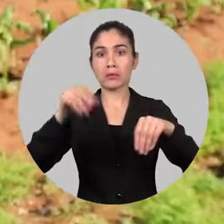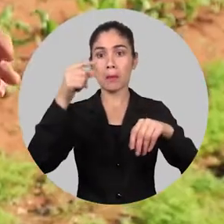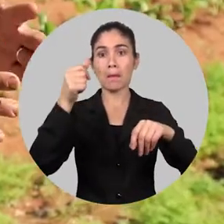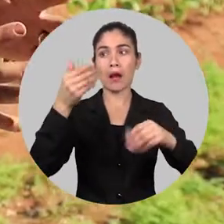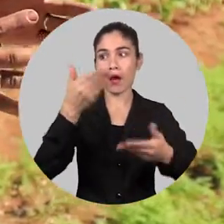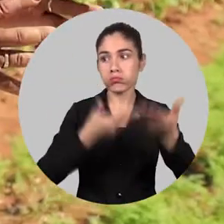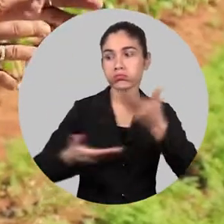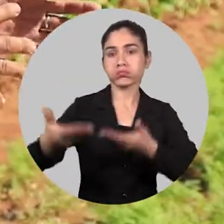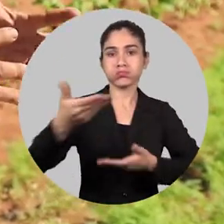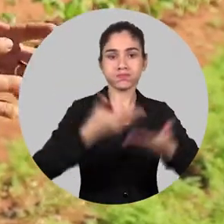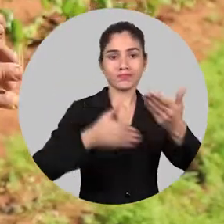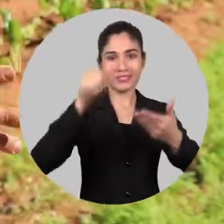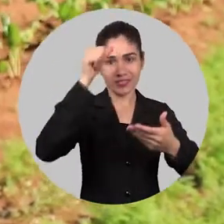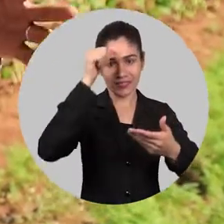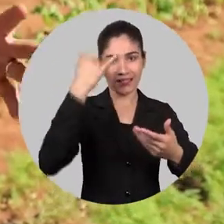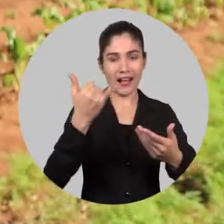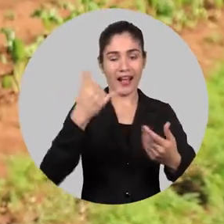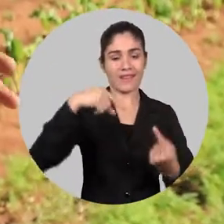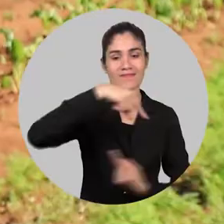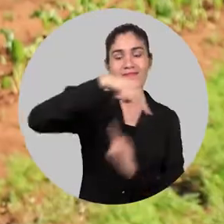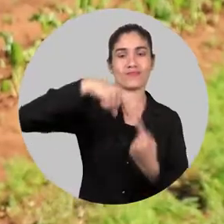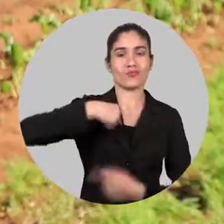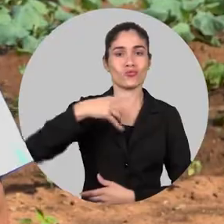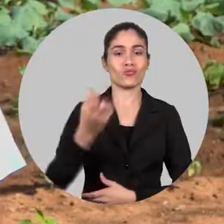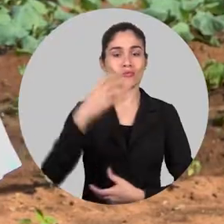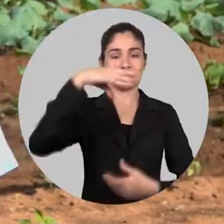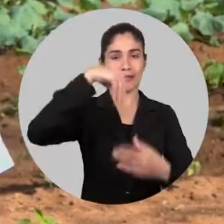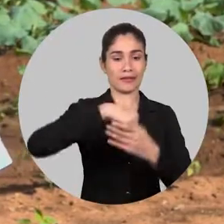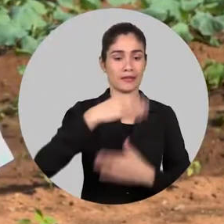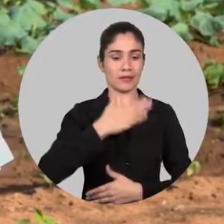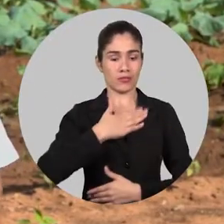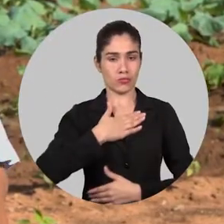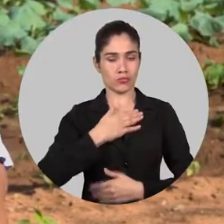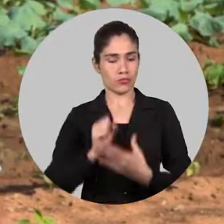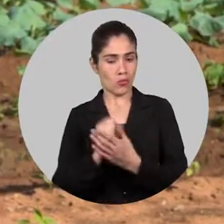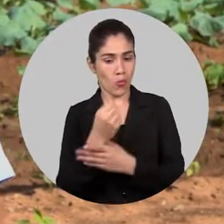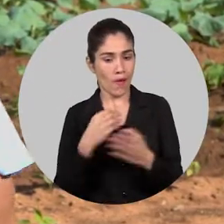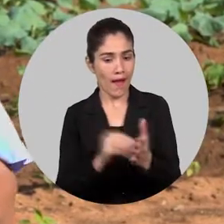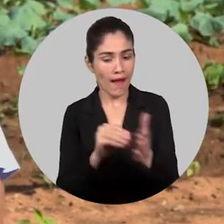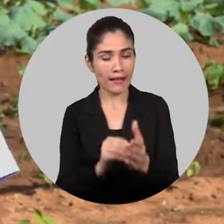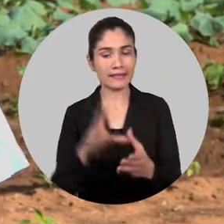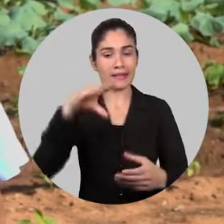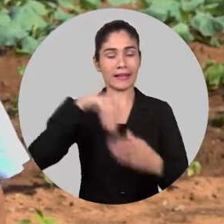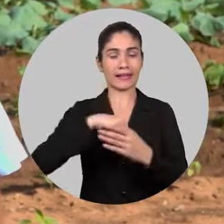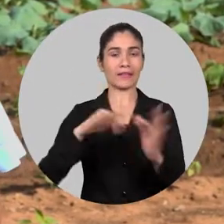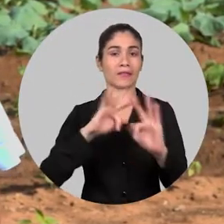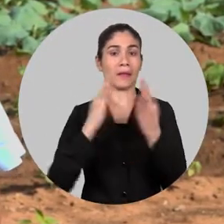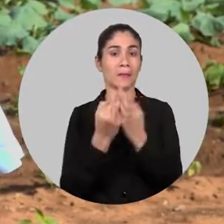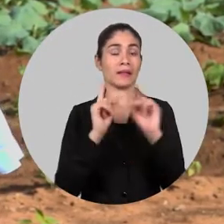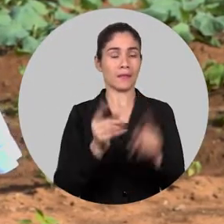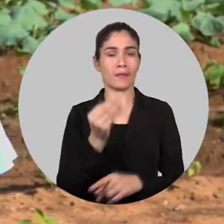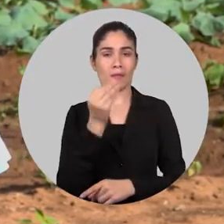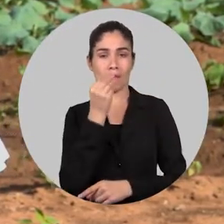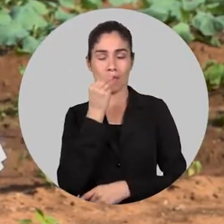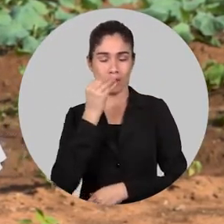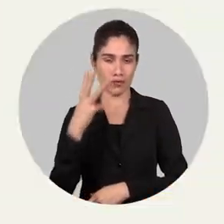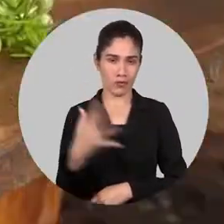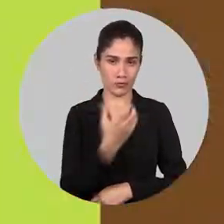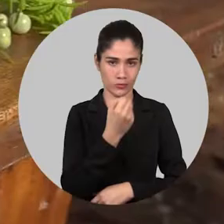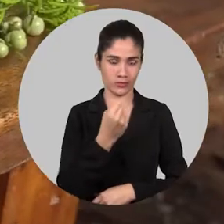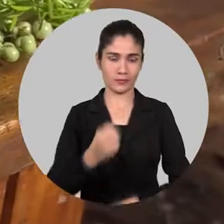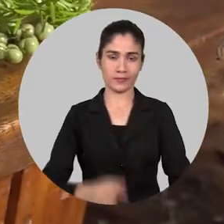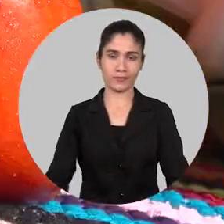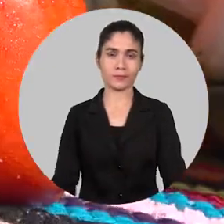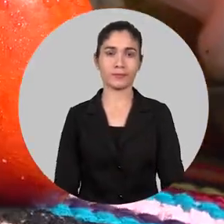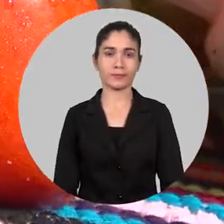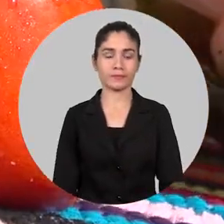no somos ahí de otro lado. Usted vende ya y proyecta la gente a través de la gente de esfuerzo y ya producir, usted la gente de roga.